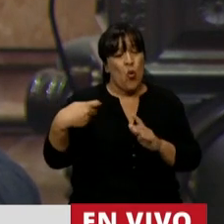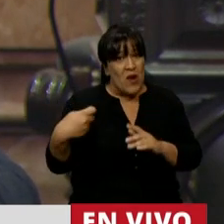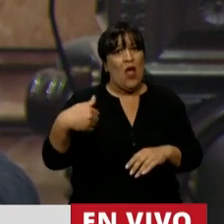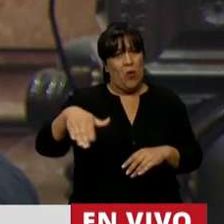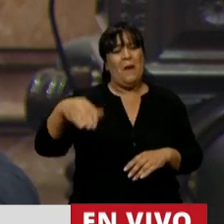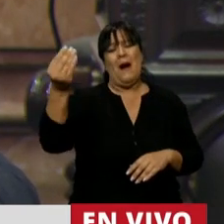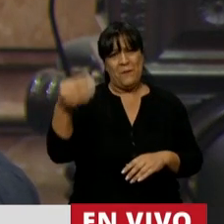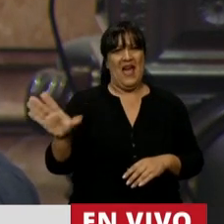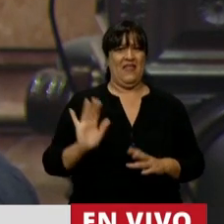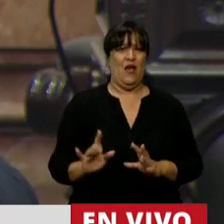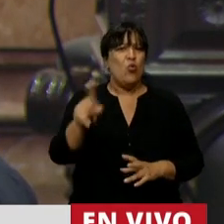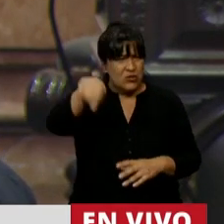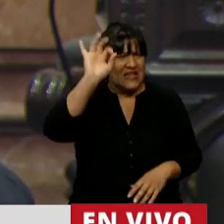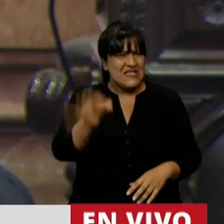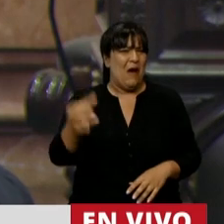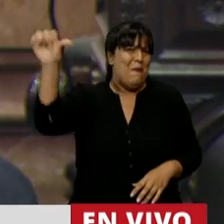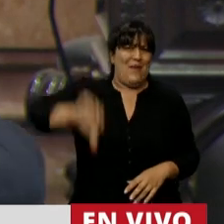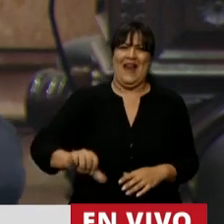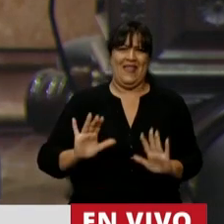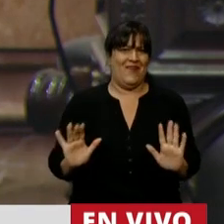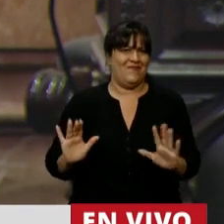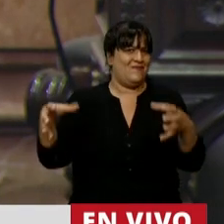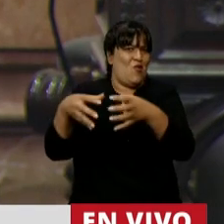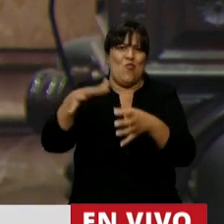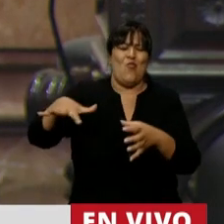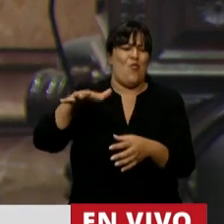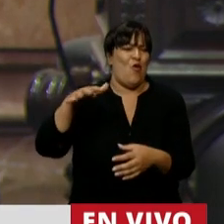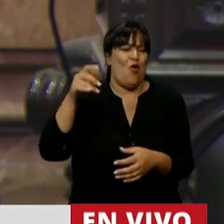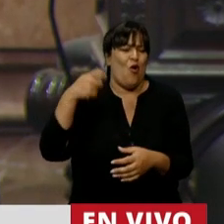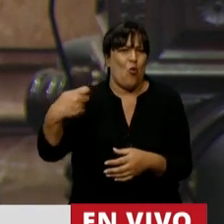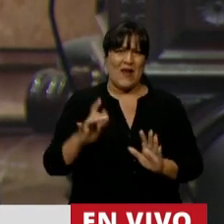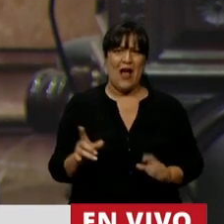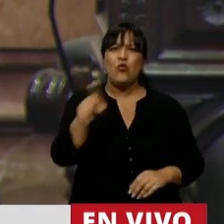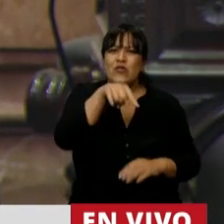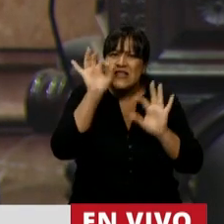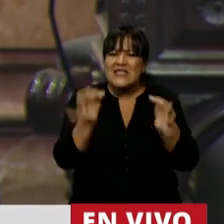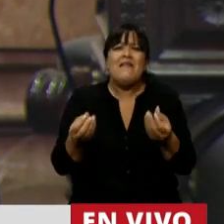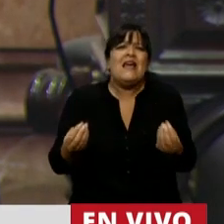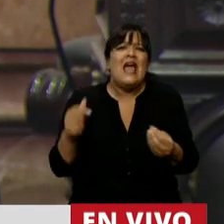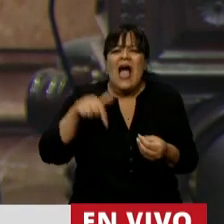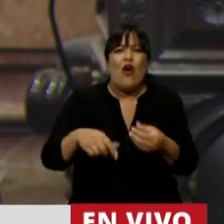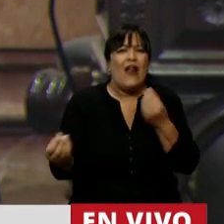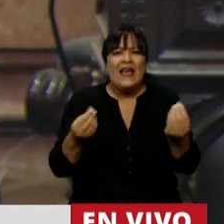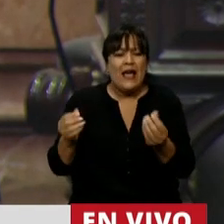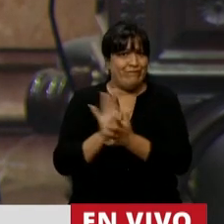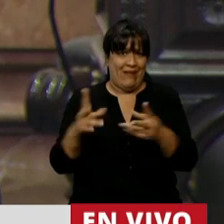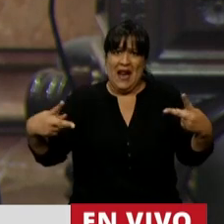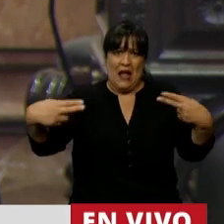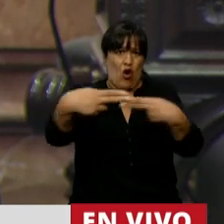perder. Y ustedes lo saben. Lo saben porque saben que lo que estamos haciendo acá es un